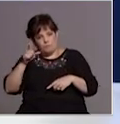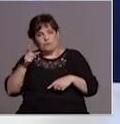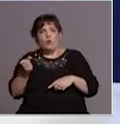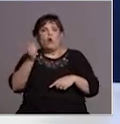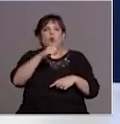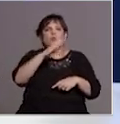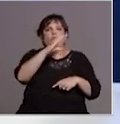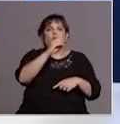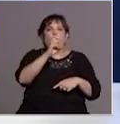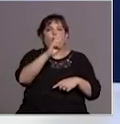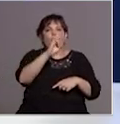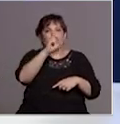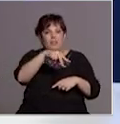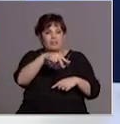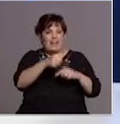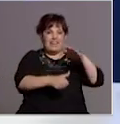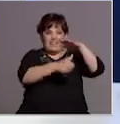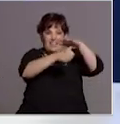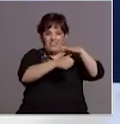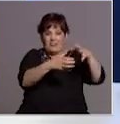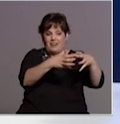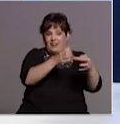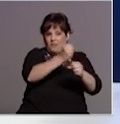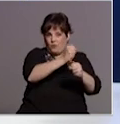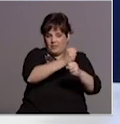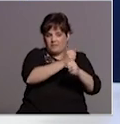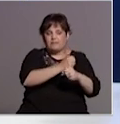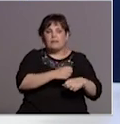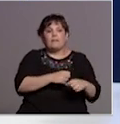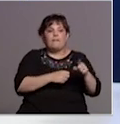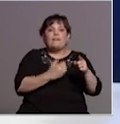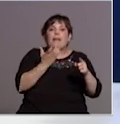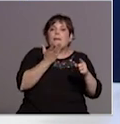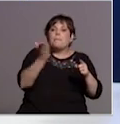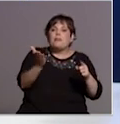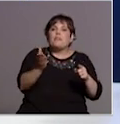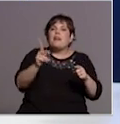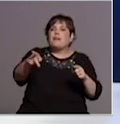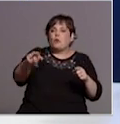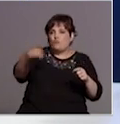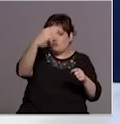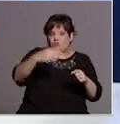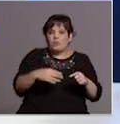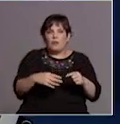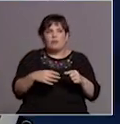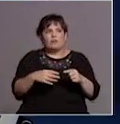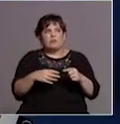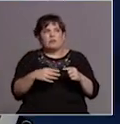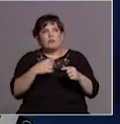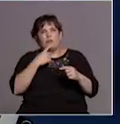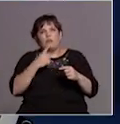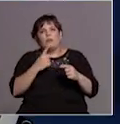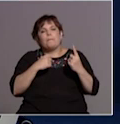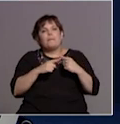corbyn el autor el líder laborista y promotor de la moción de censura tiene una posición también